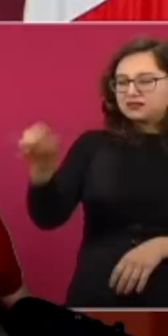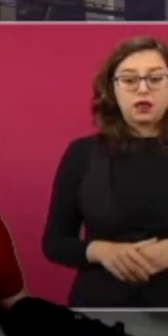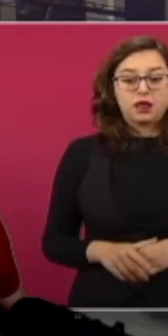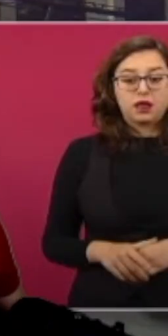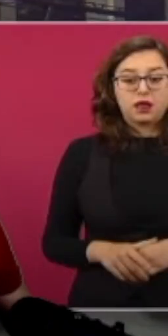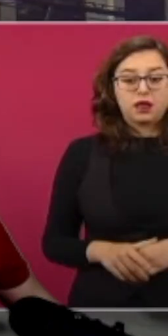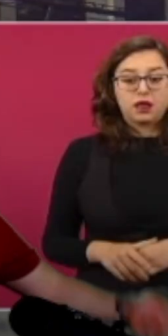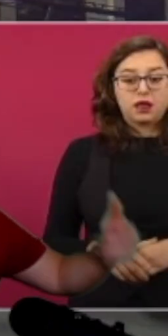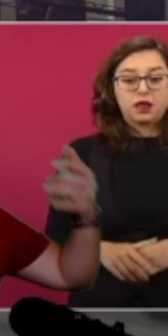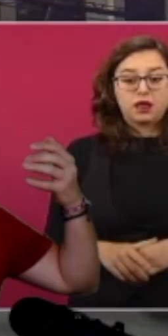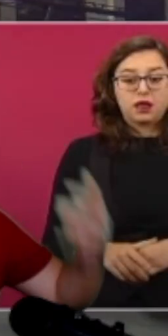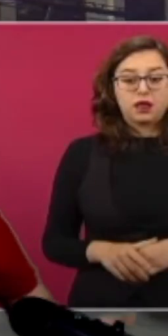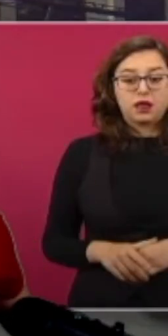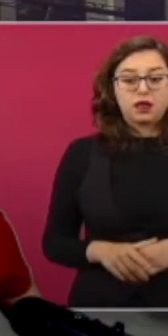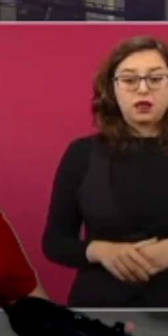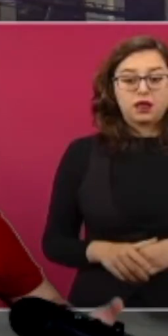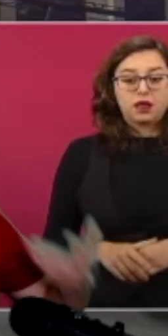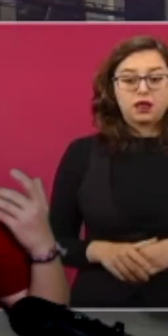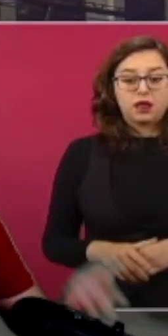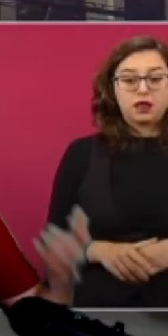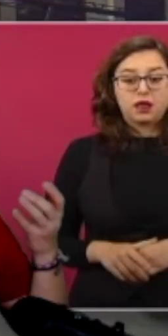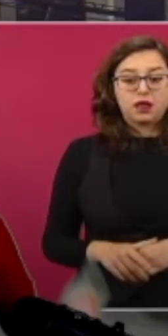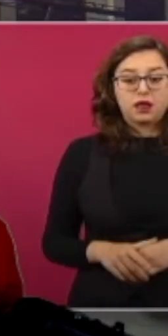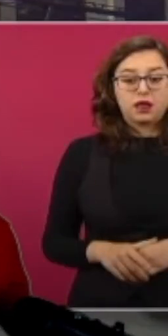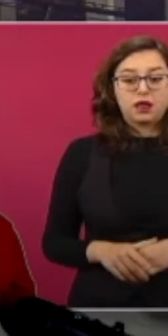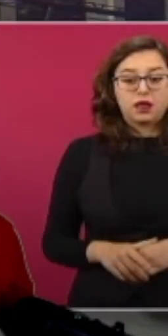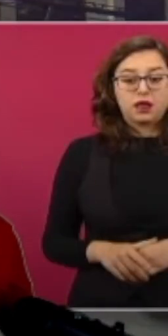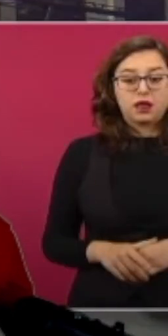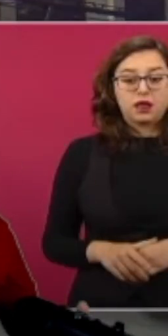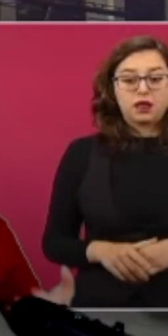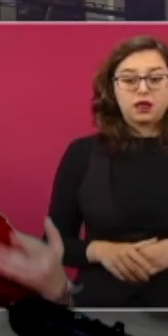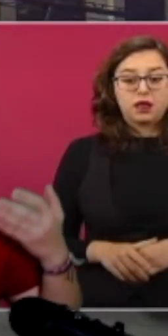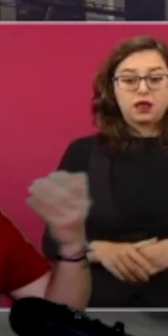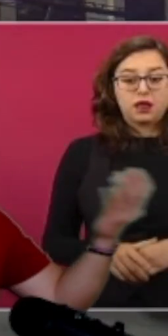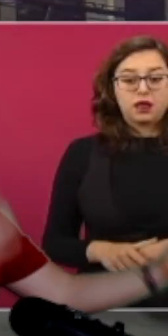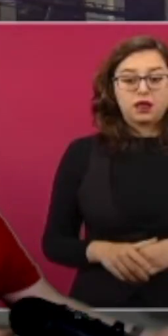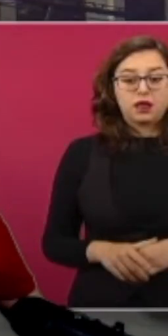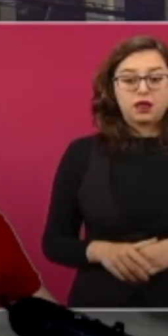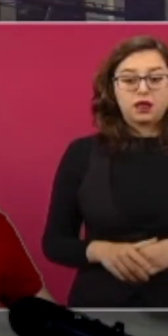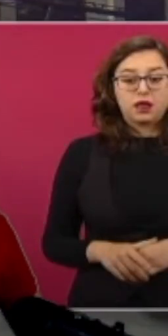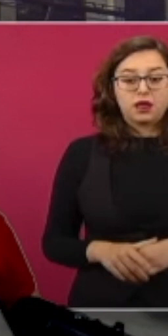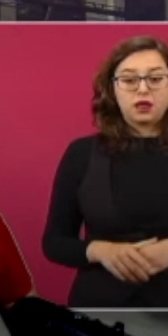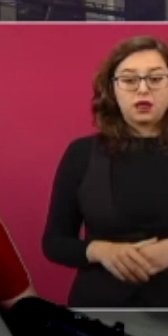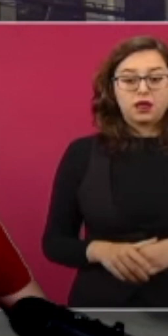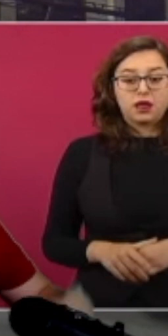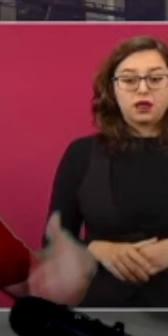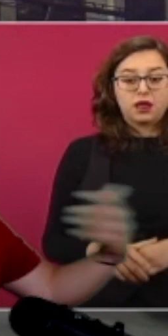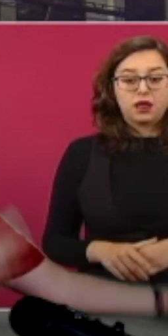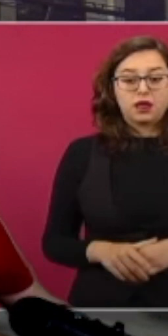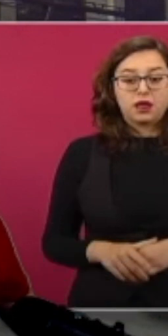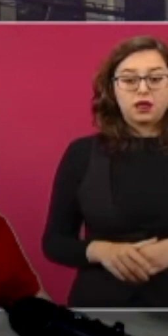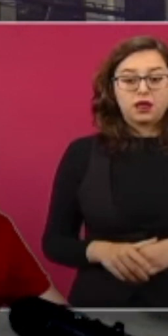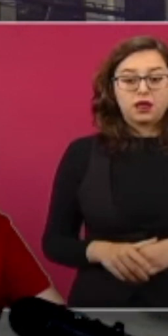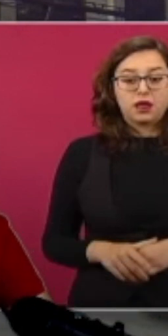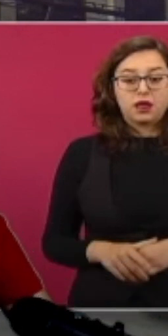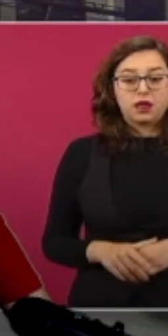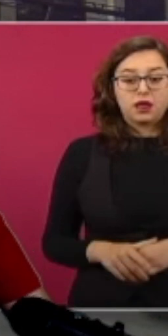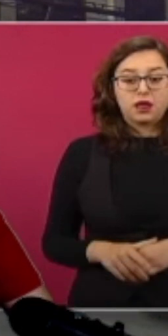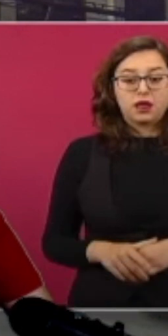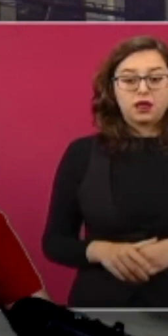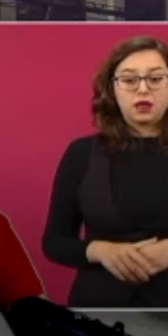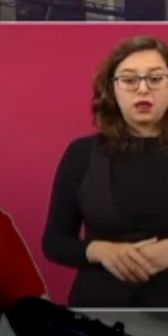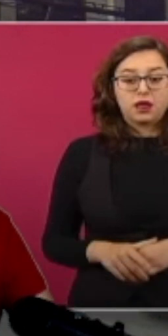presupuesto que se les otorga es muchísimo. ¿Cómo es posible que a las atribuciones que tiene Lencho, a las atribuciones que